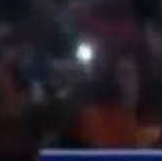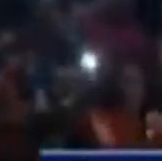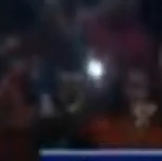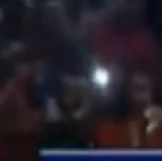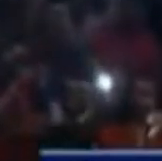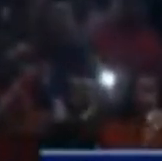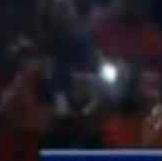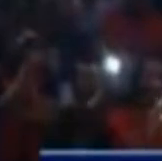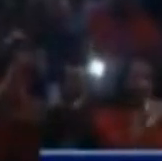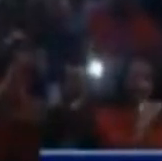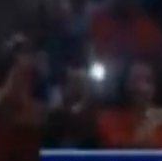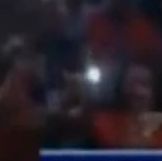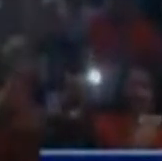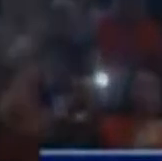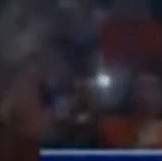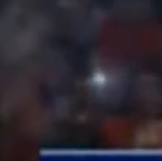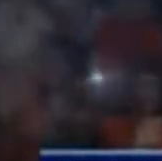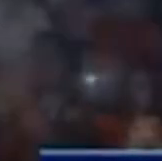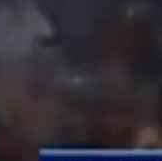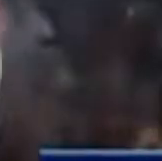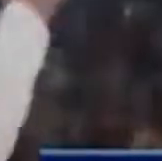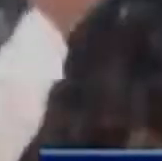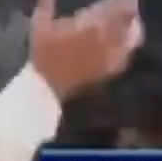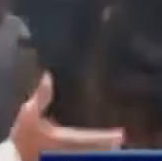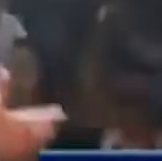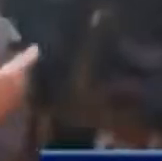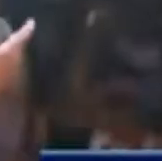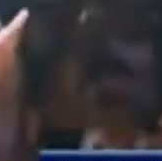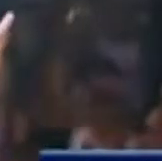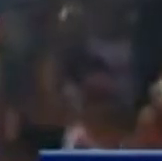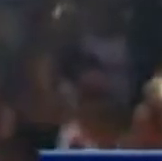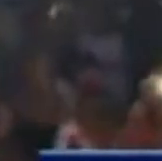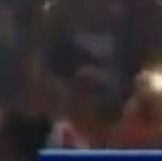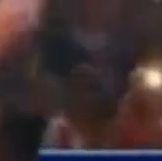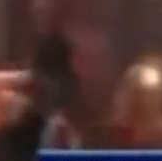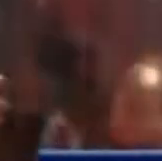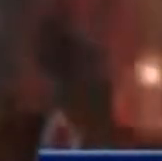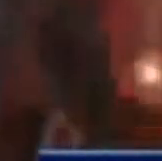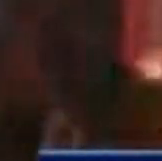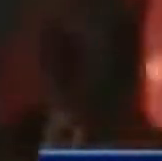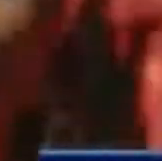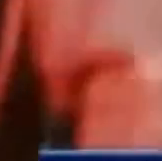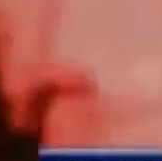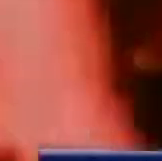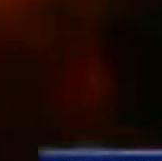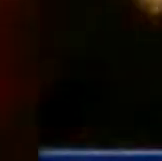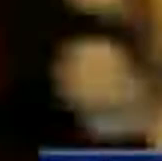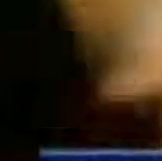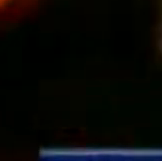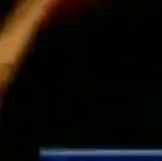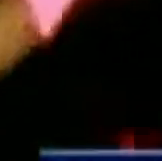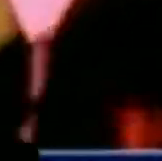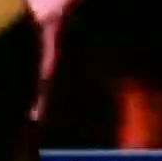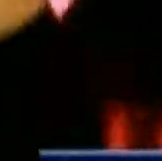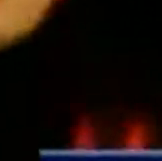se tengo mucho amigo tengo mucho Trato con todos